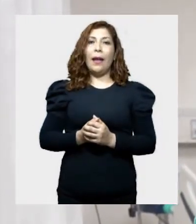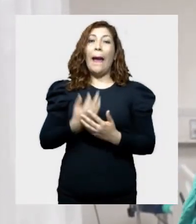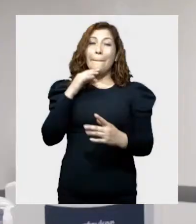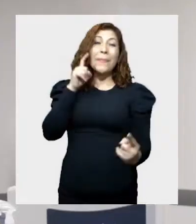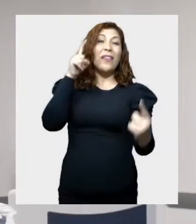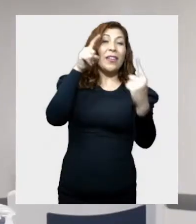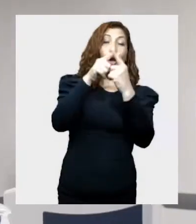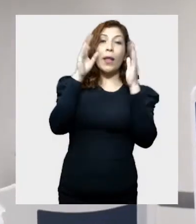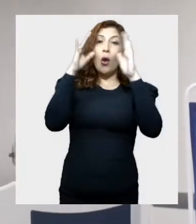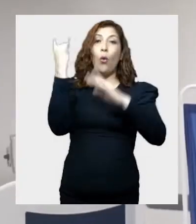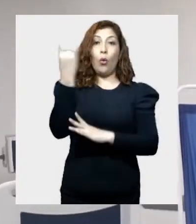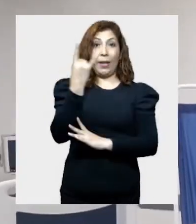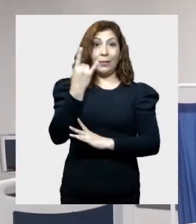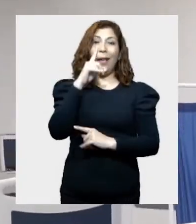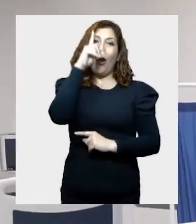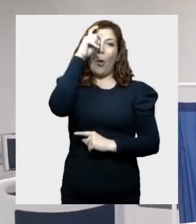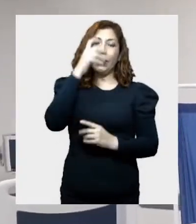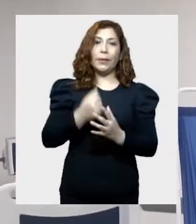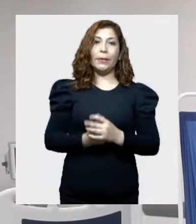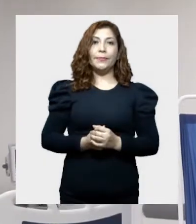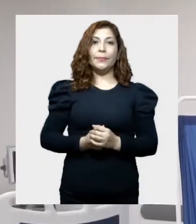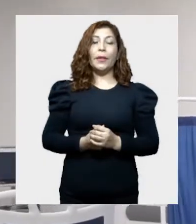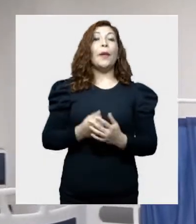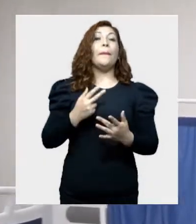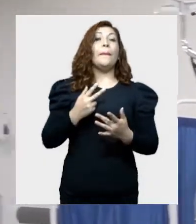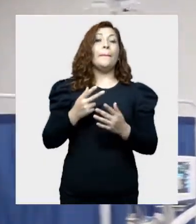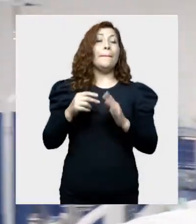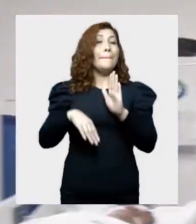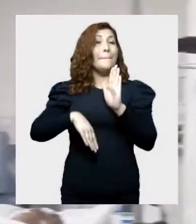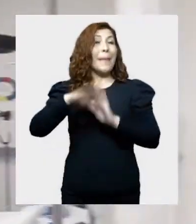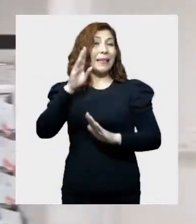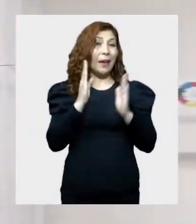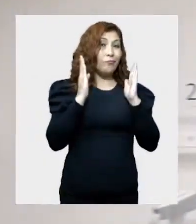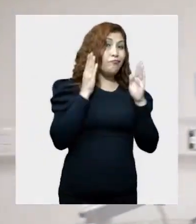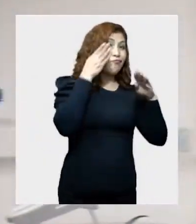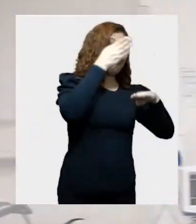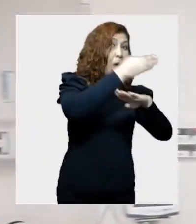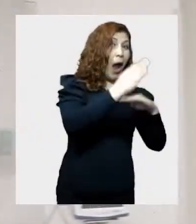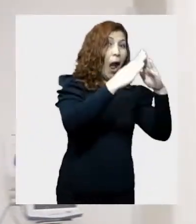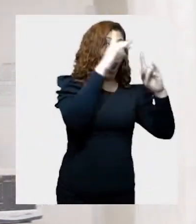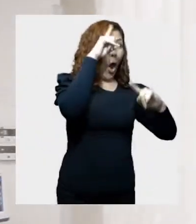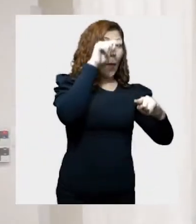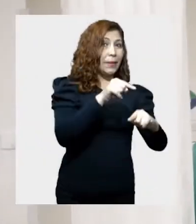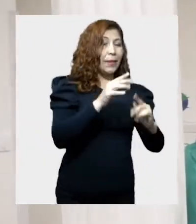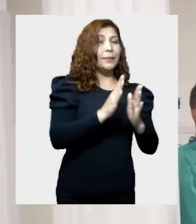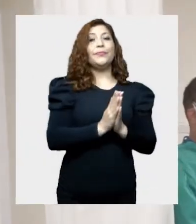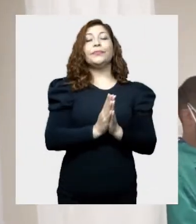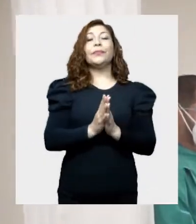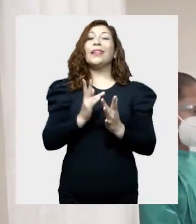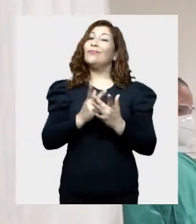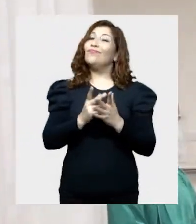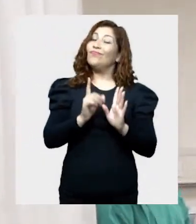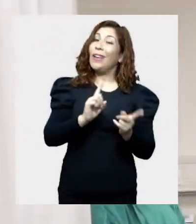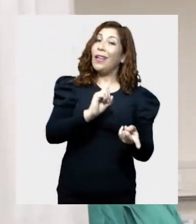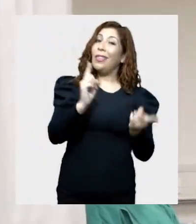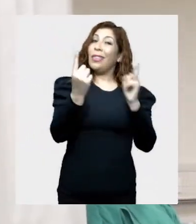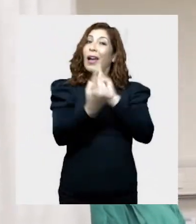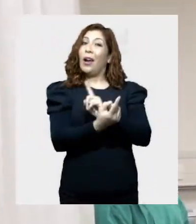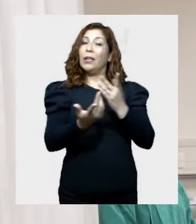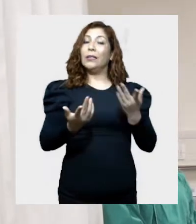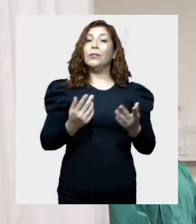atención en urgencias del hospital por sobre la atención primaria de salud, hecho que debiera ser